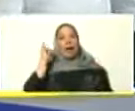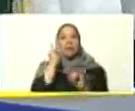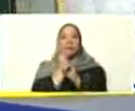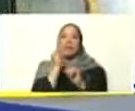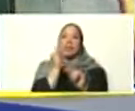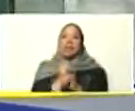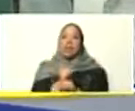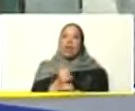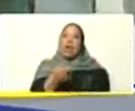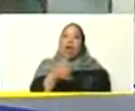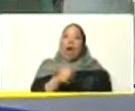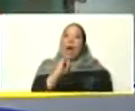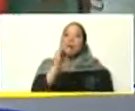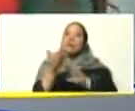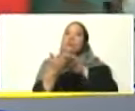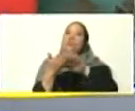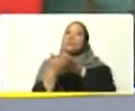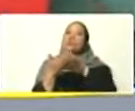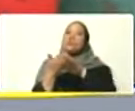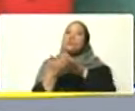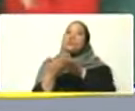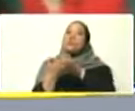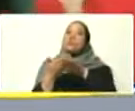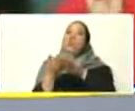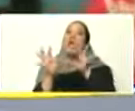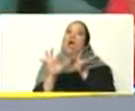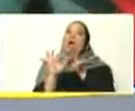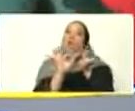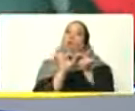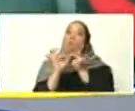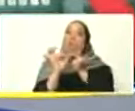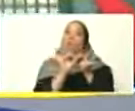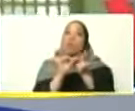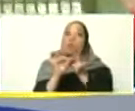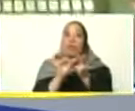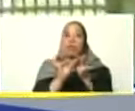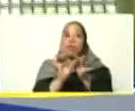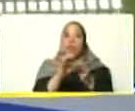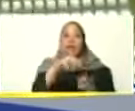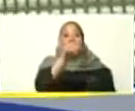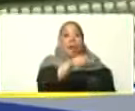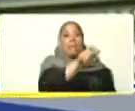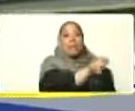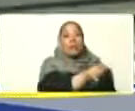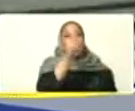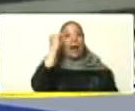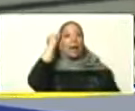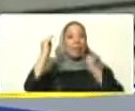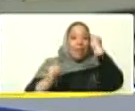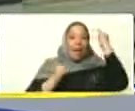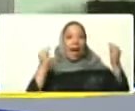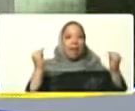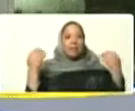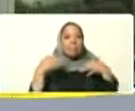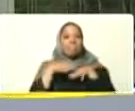es la solución de soluciones? Unir el poder creativo del pueblo, y en este caso, unir el poder